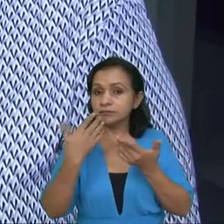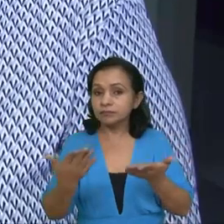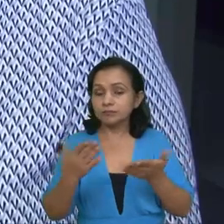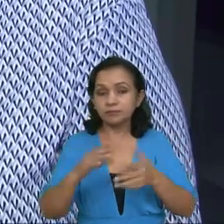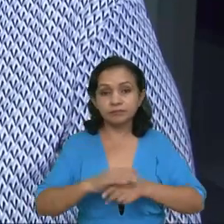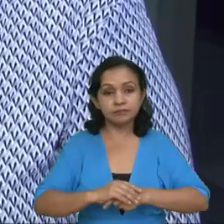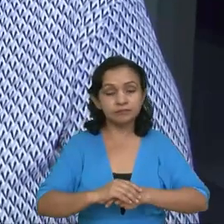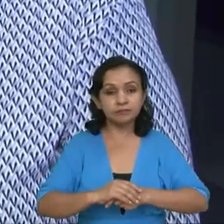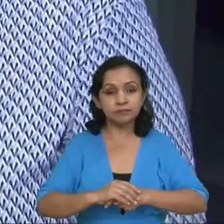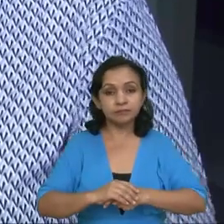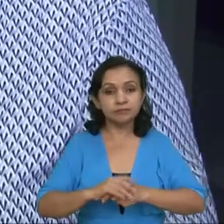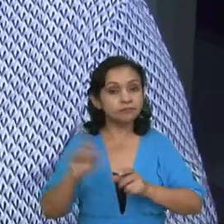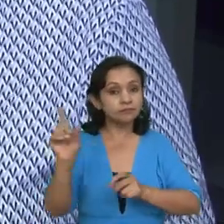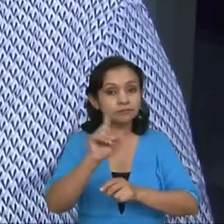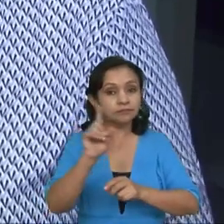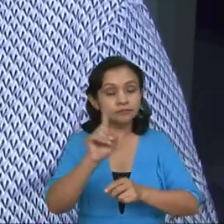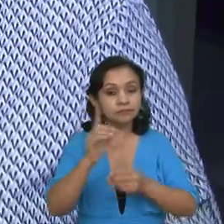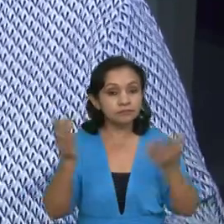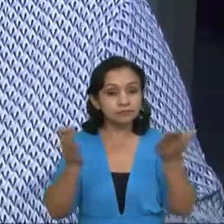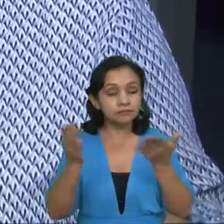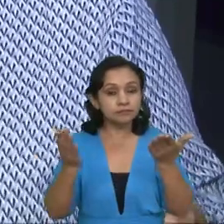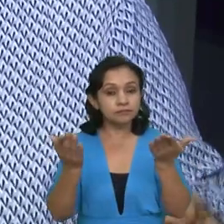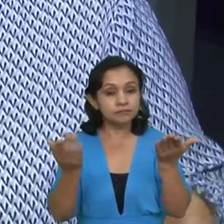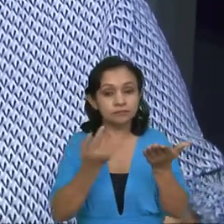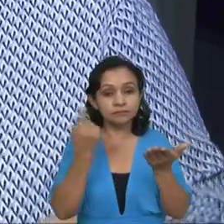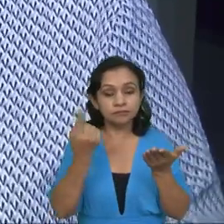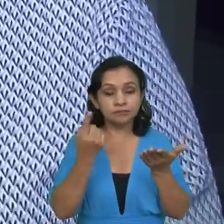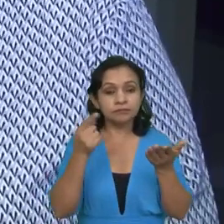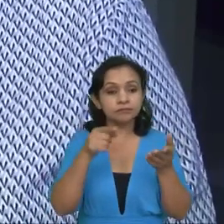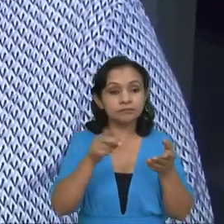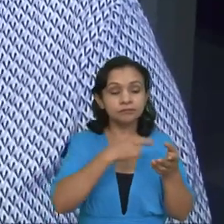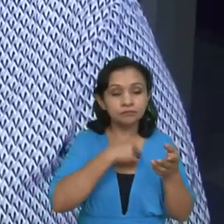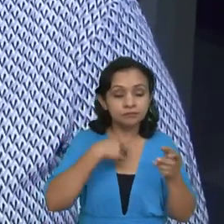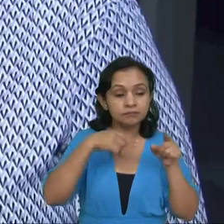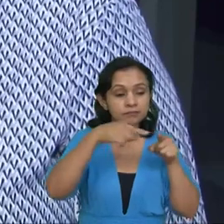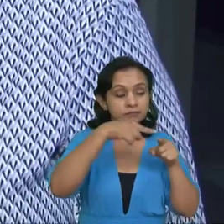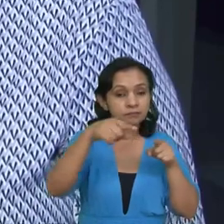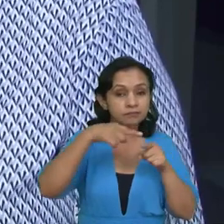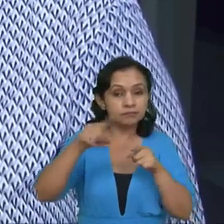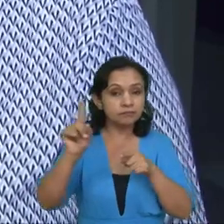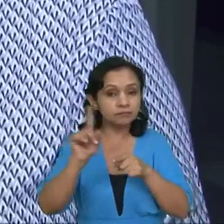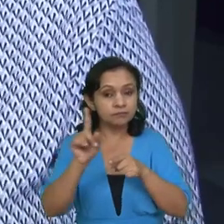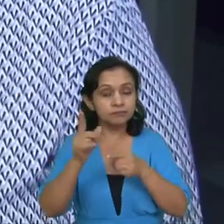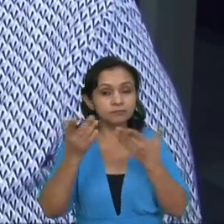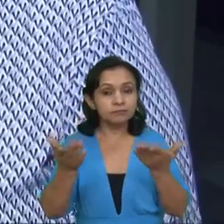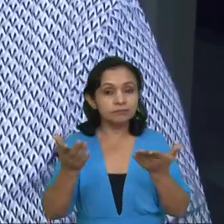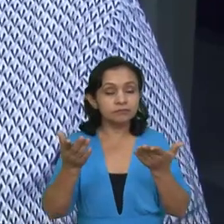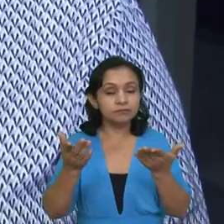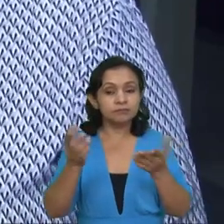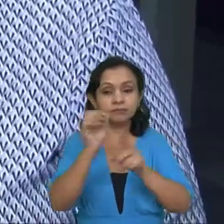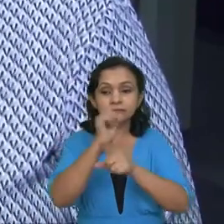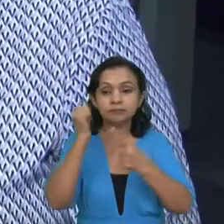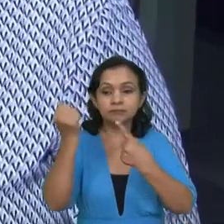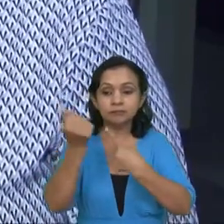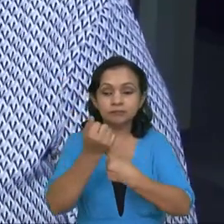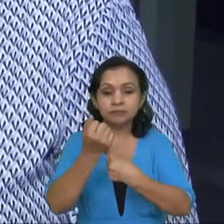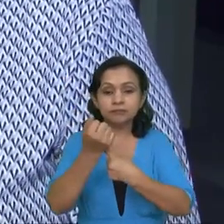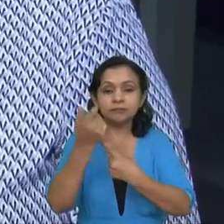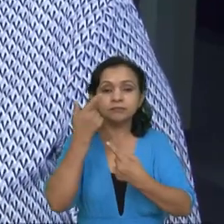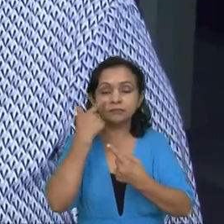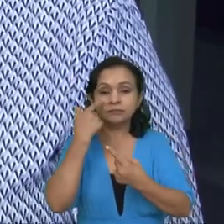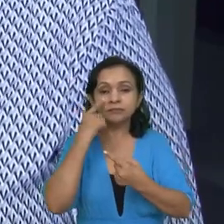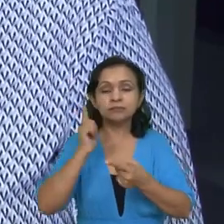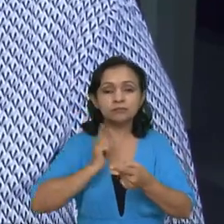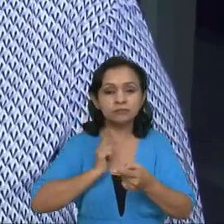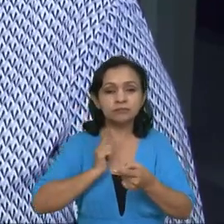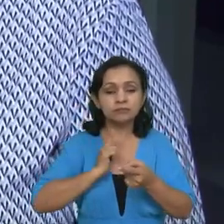de sencillamente solo vamos a crear un municipio y viene la asamblea y vamos a probarlo tiene